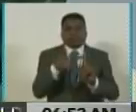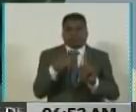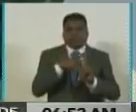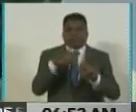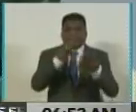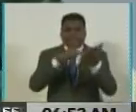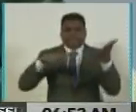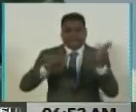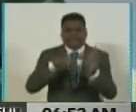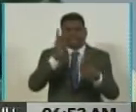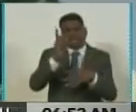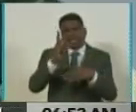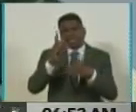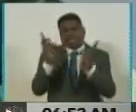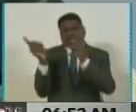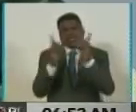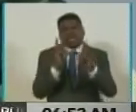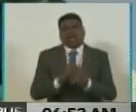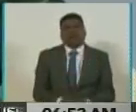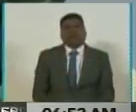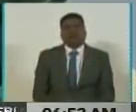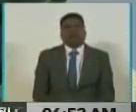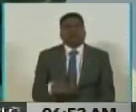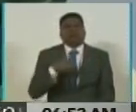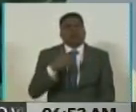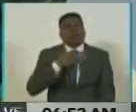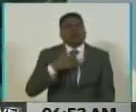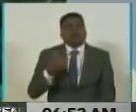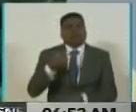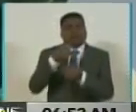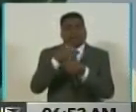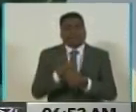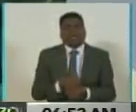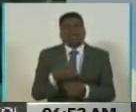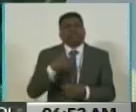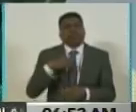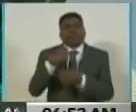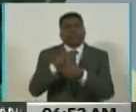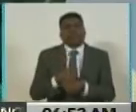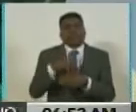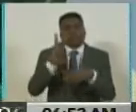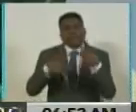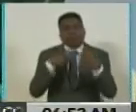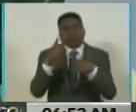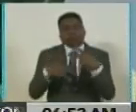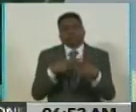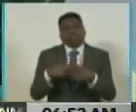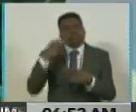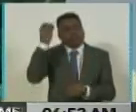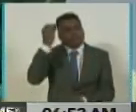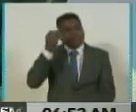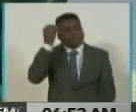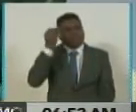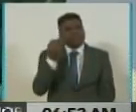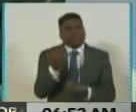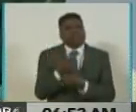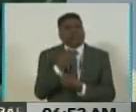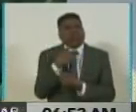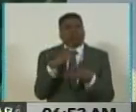diálogo. Yo creo que hay que esperar, yo honestamente esperaría todo ese proceso reflexivo que ellos están haciendo,